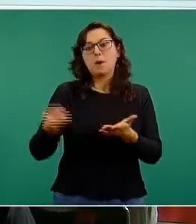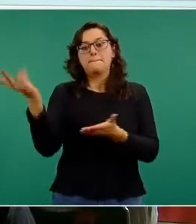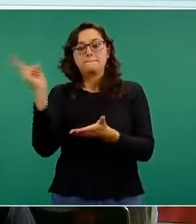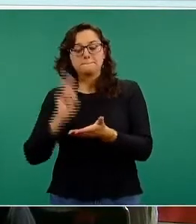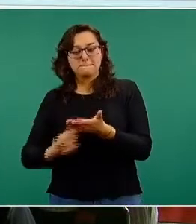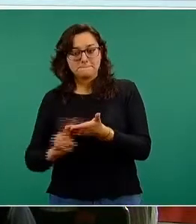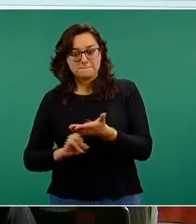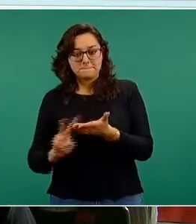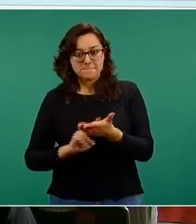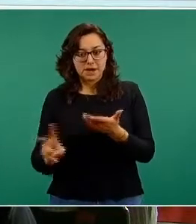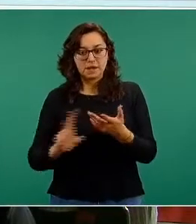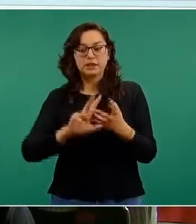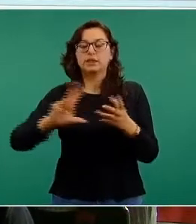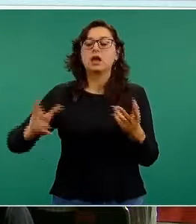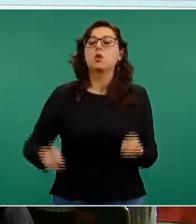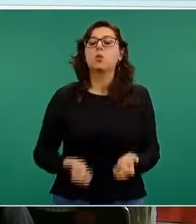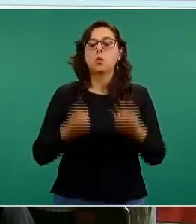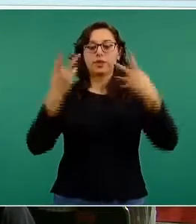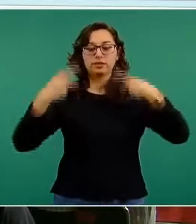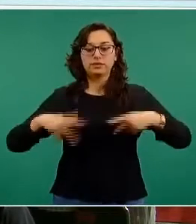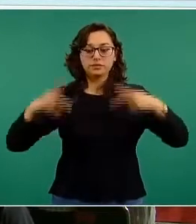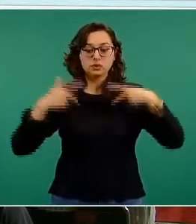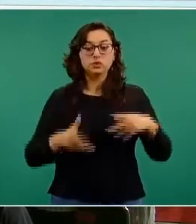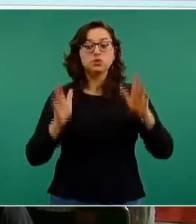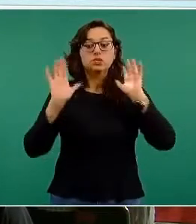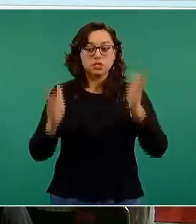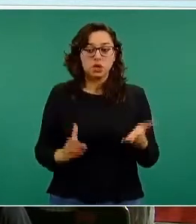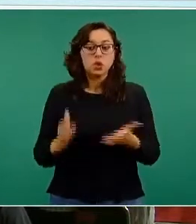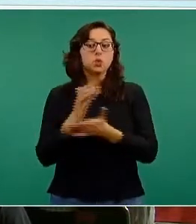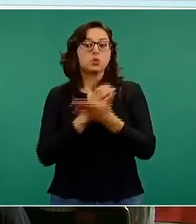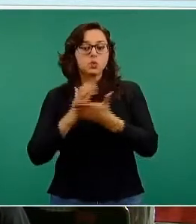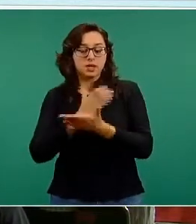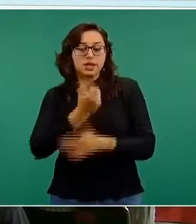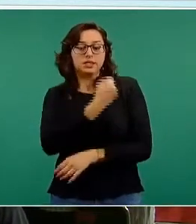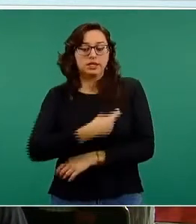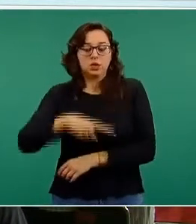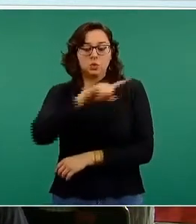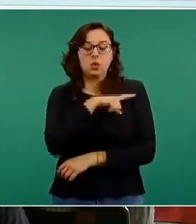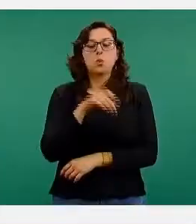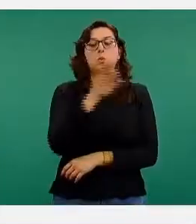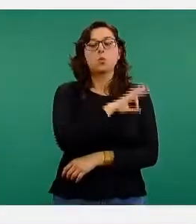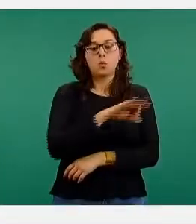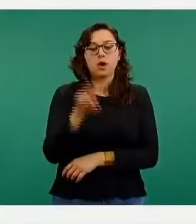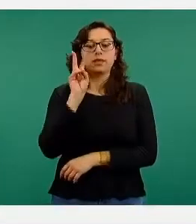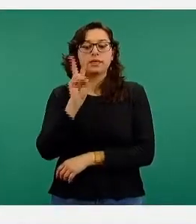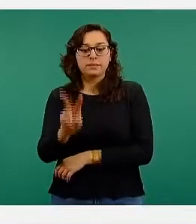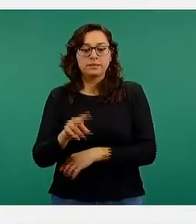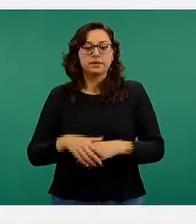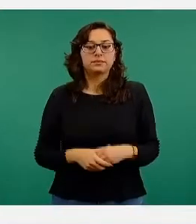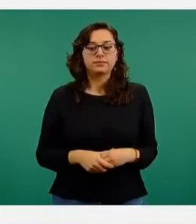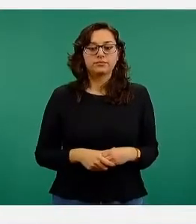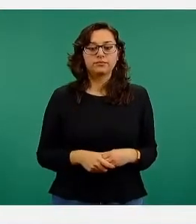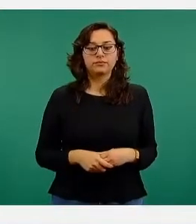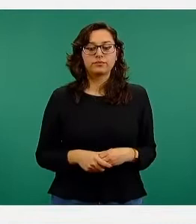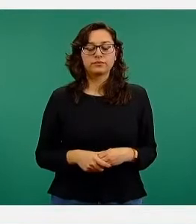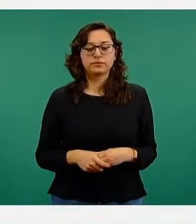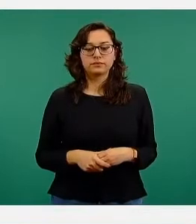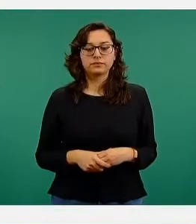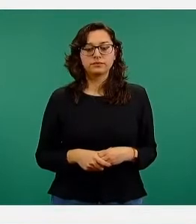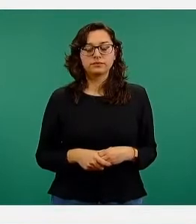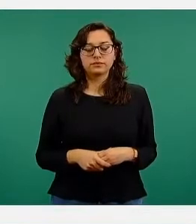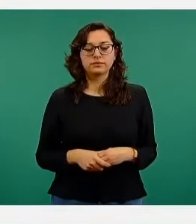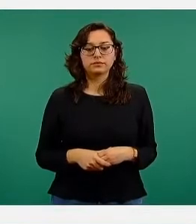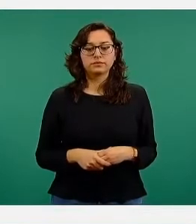de las personas recuperadas. En este sentido, pueden observar que en las últimas semanas se observa una